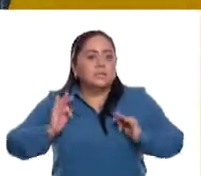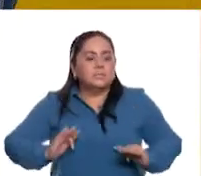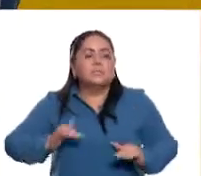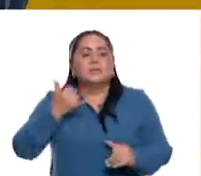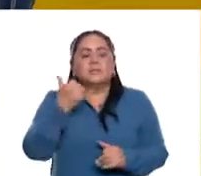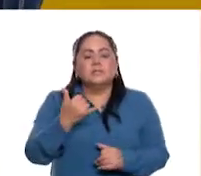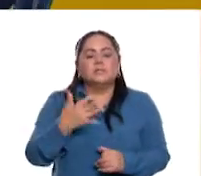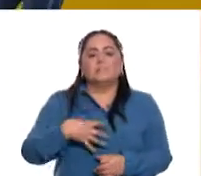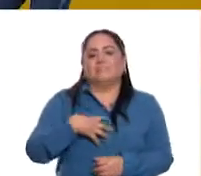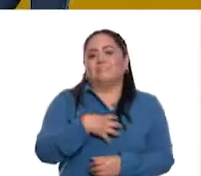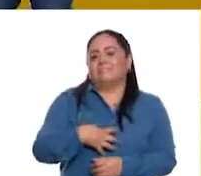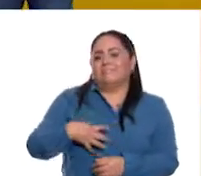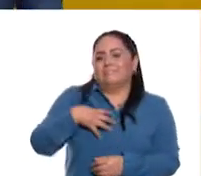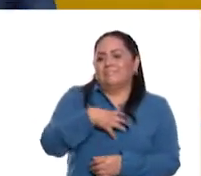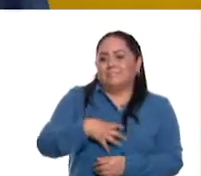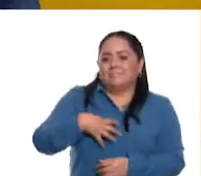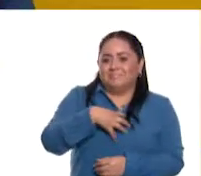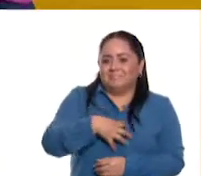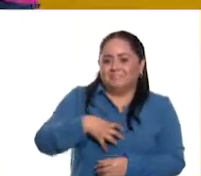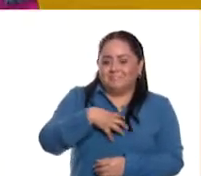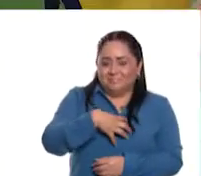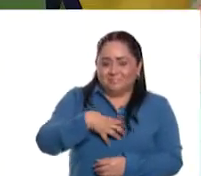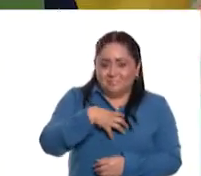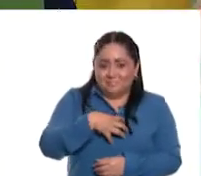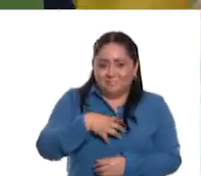y satisfacción.